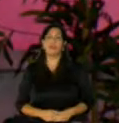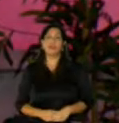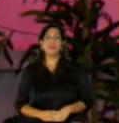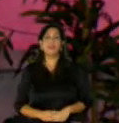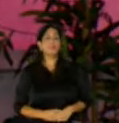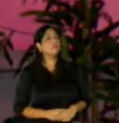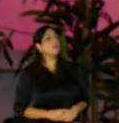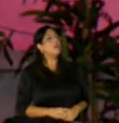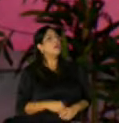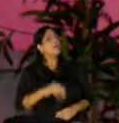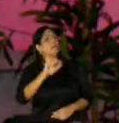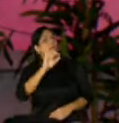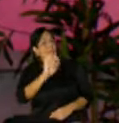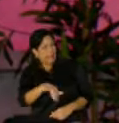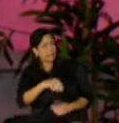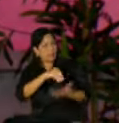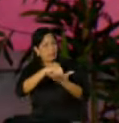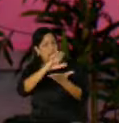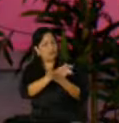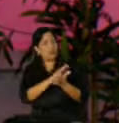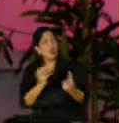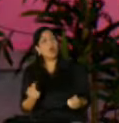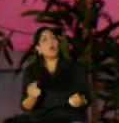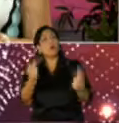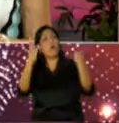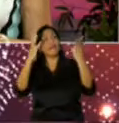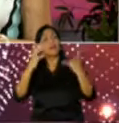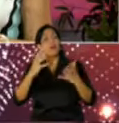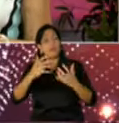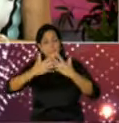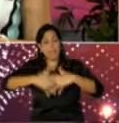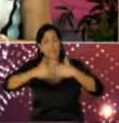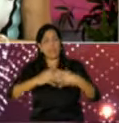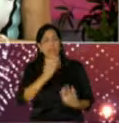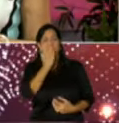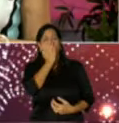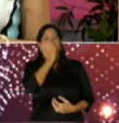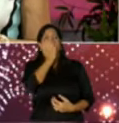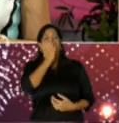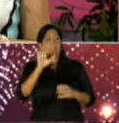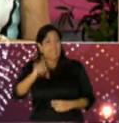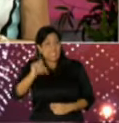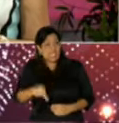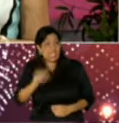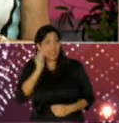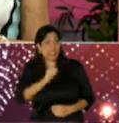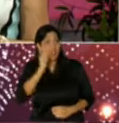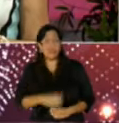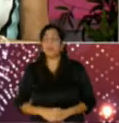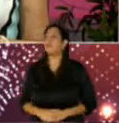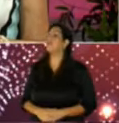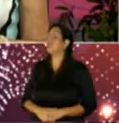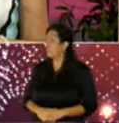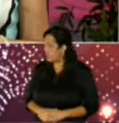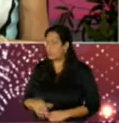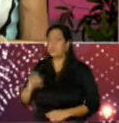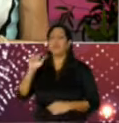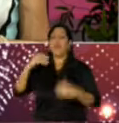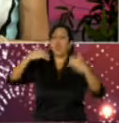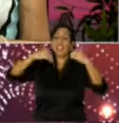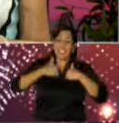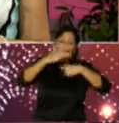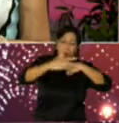dashboard se van a colocar la cantidad de ventiladores por día que son necesarios. Intensivos, ventiladores disponibles, ventiladores